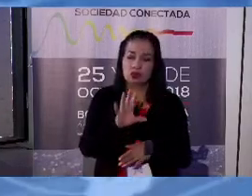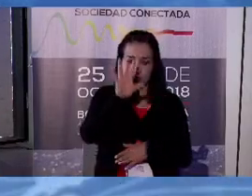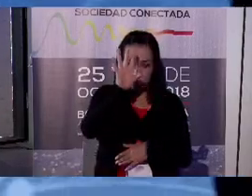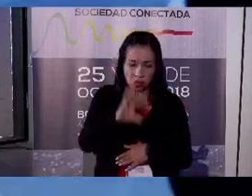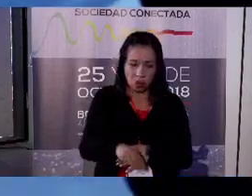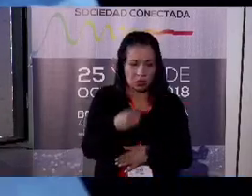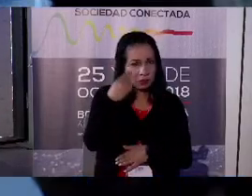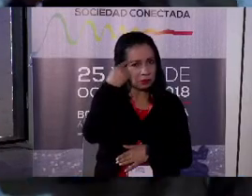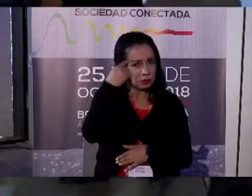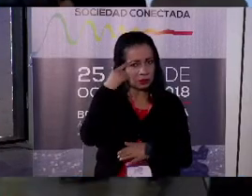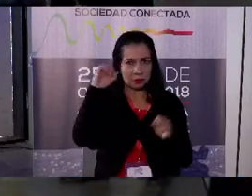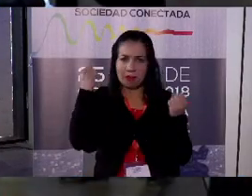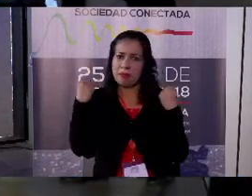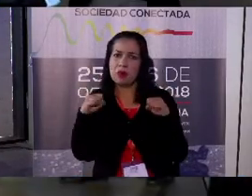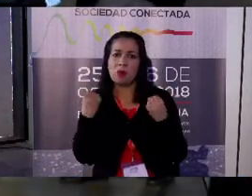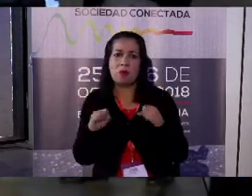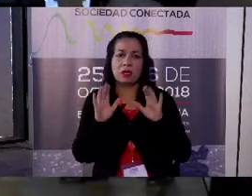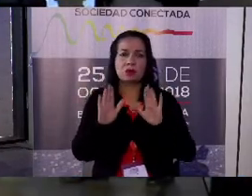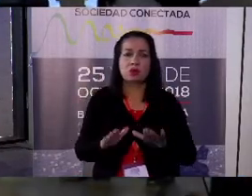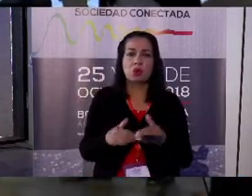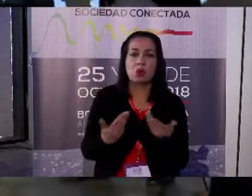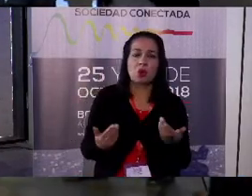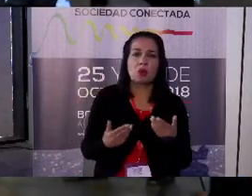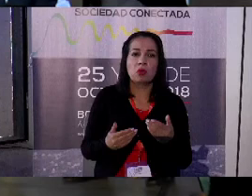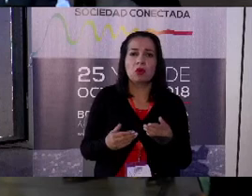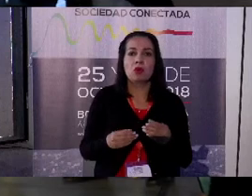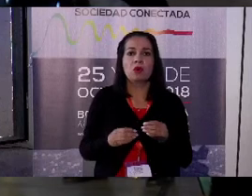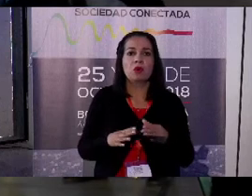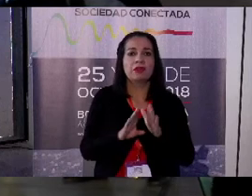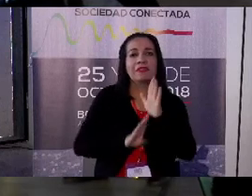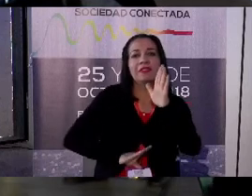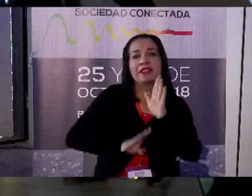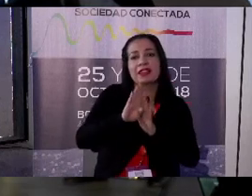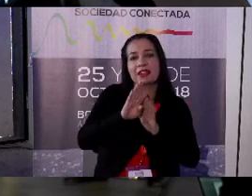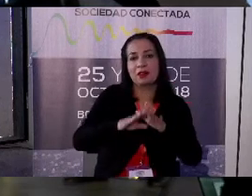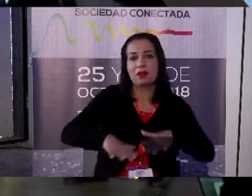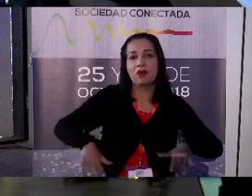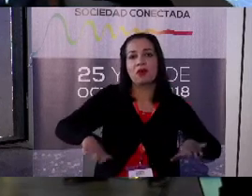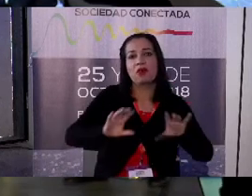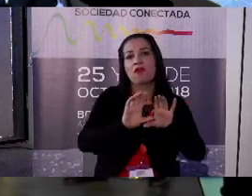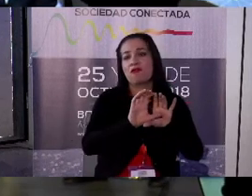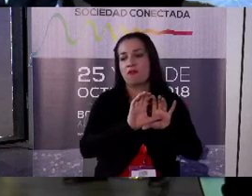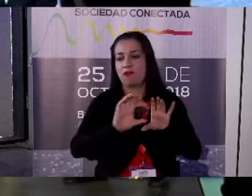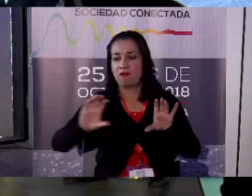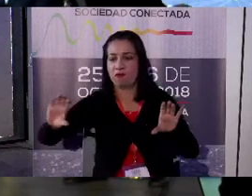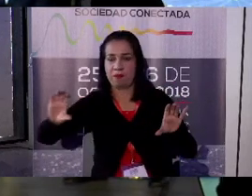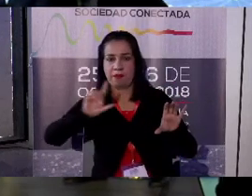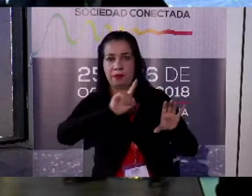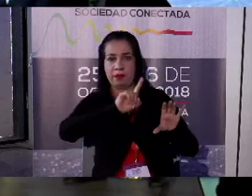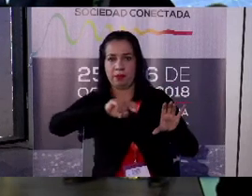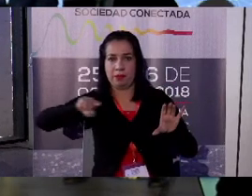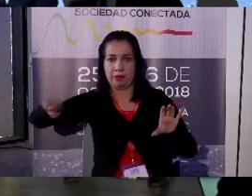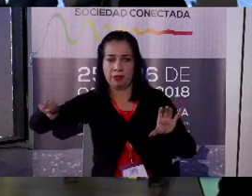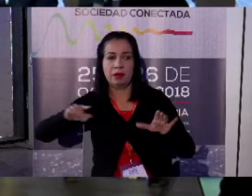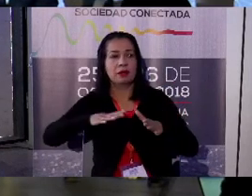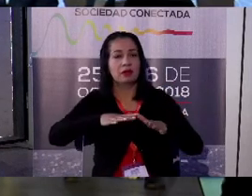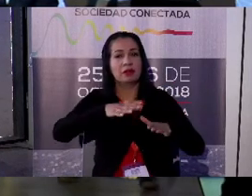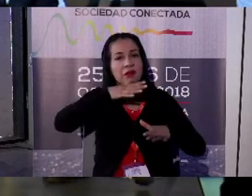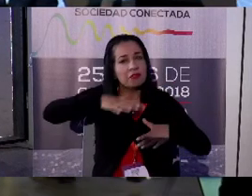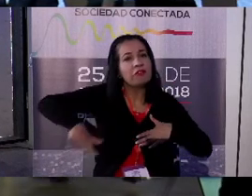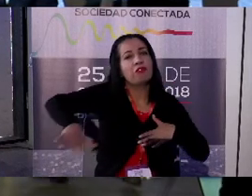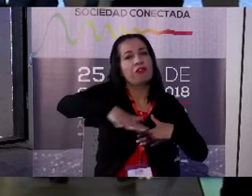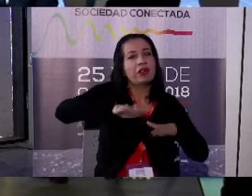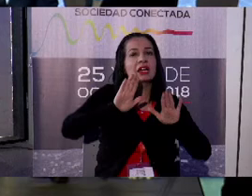preocupándose por el desarrollo de la banda ancha en zonas Rurales Y van orientadas un poco de cómo hacer